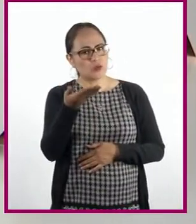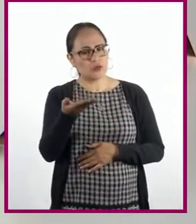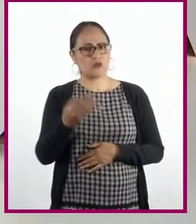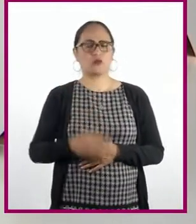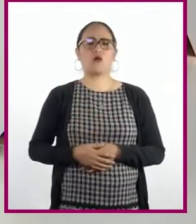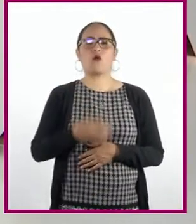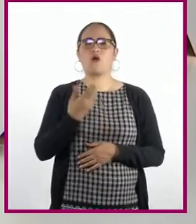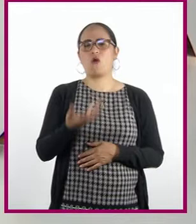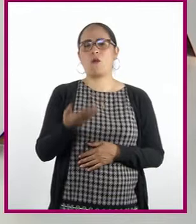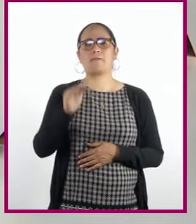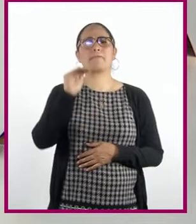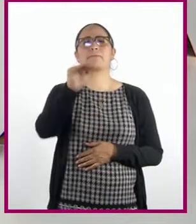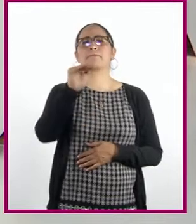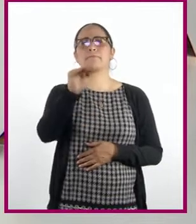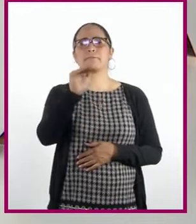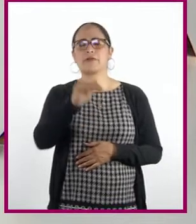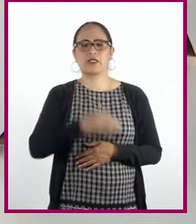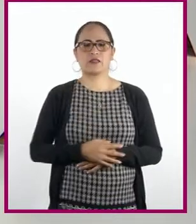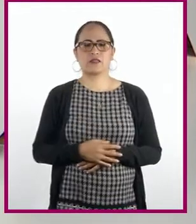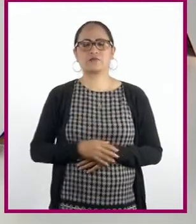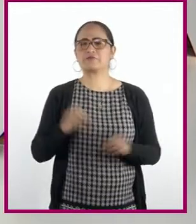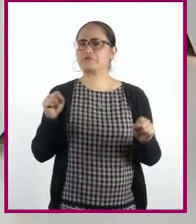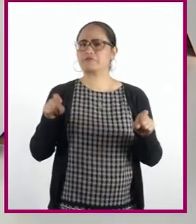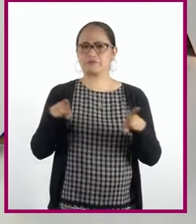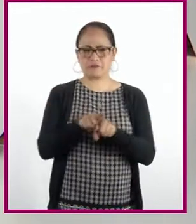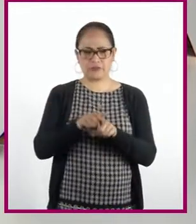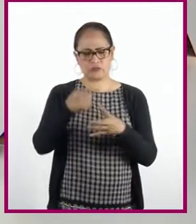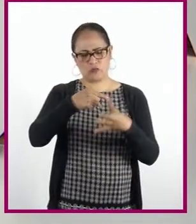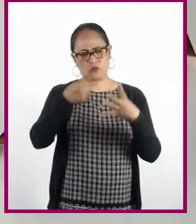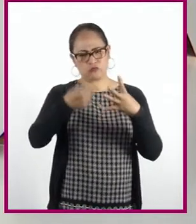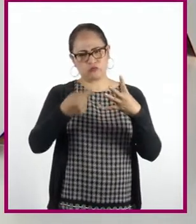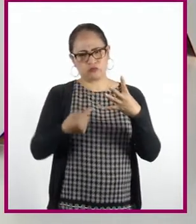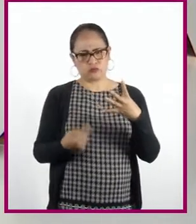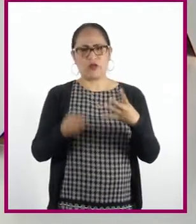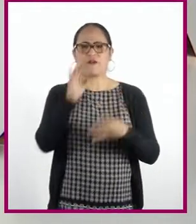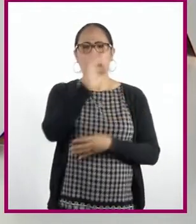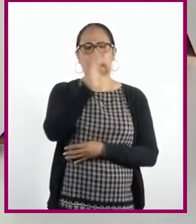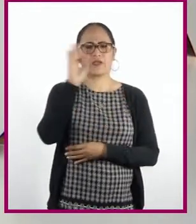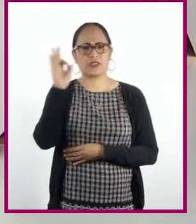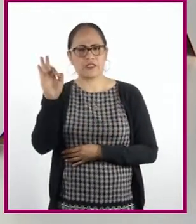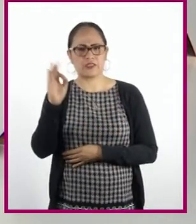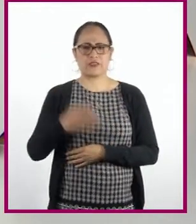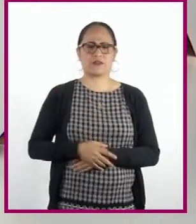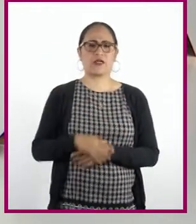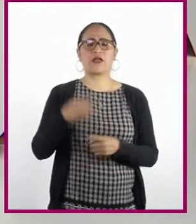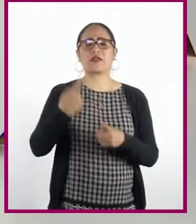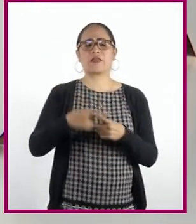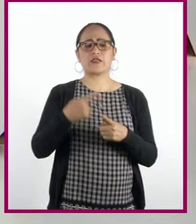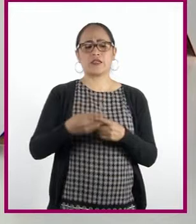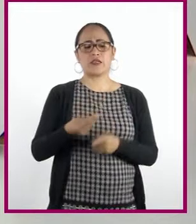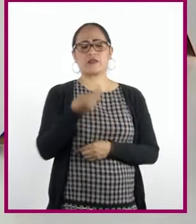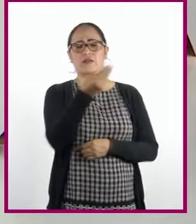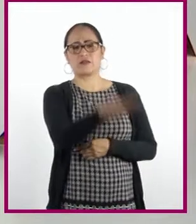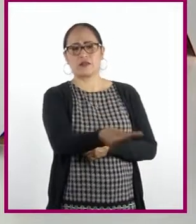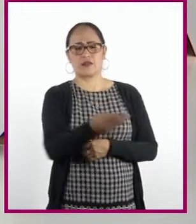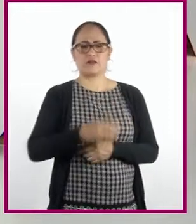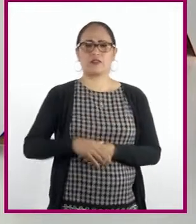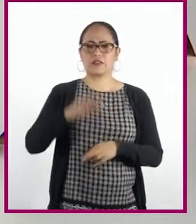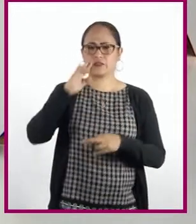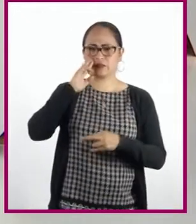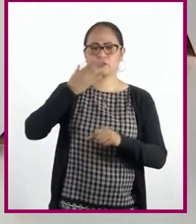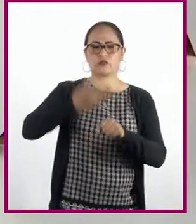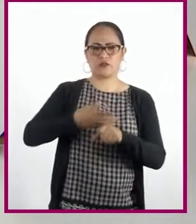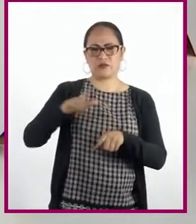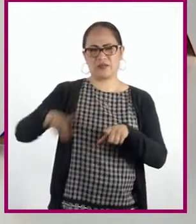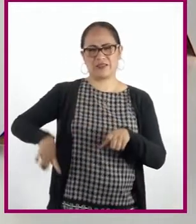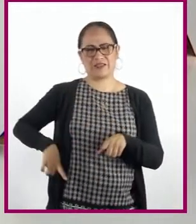petición. Además de observar algunos elementos generales como la fecha, el destinatario, su cargo, la